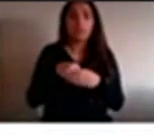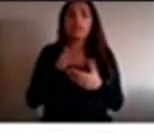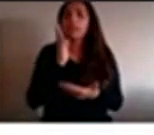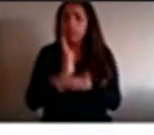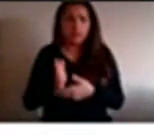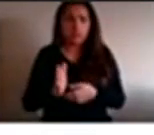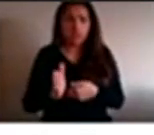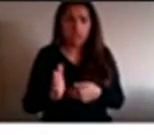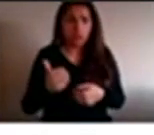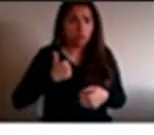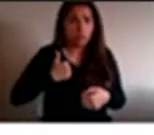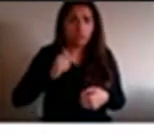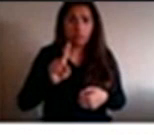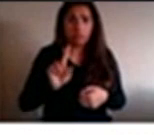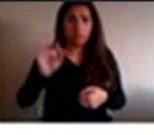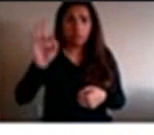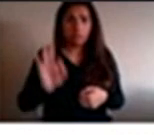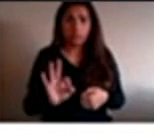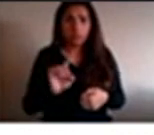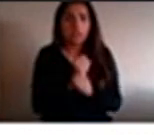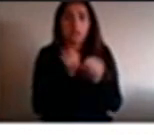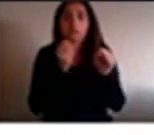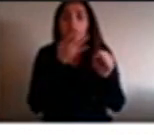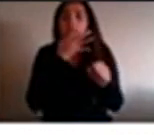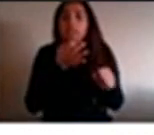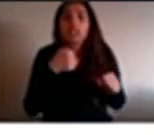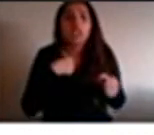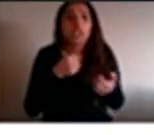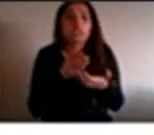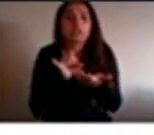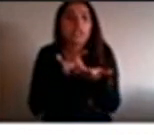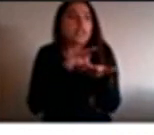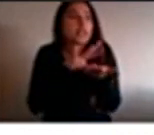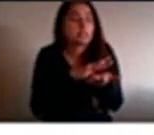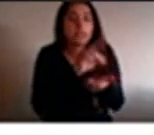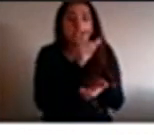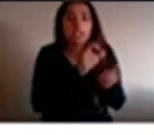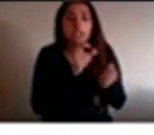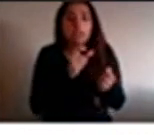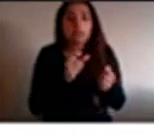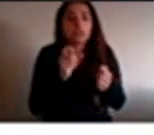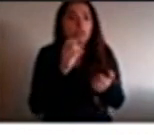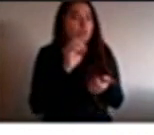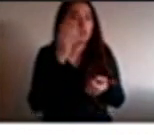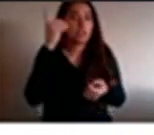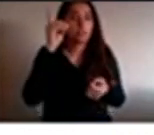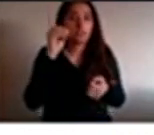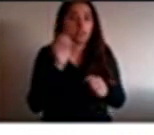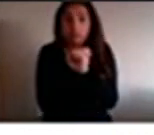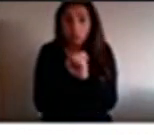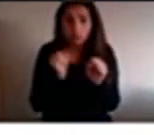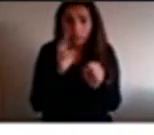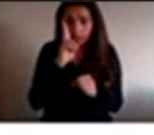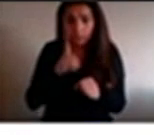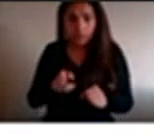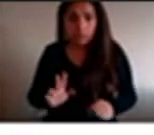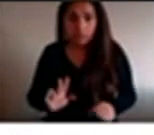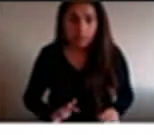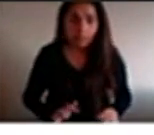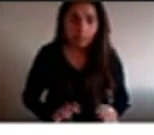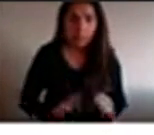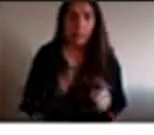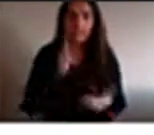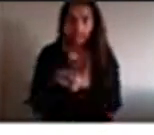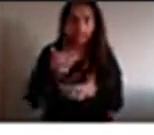el número de contratos registrados en la Dirección del Trabajo ha aumentado, por lo cual encontramos que es bastante positivo tomando en cuenta